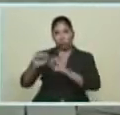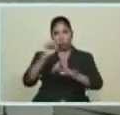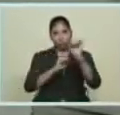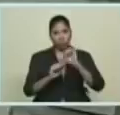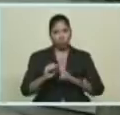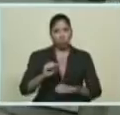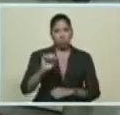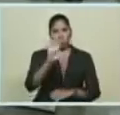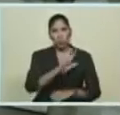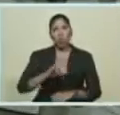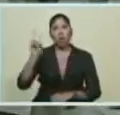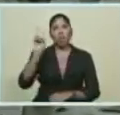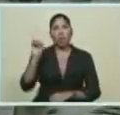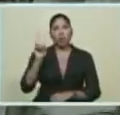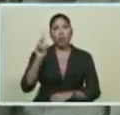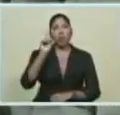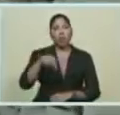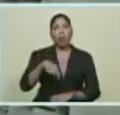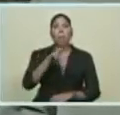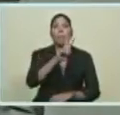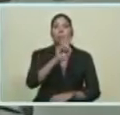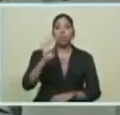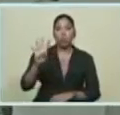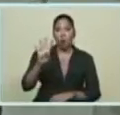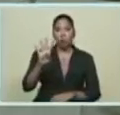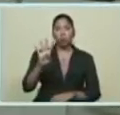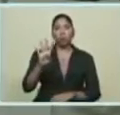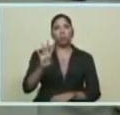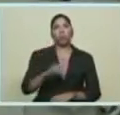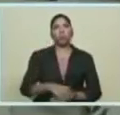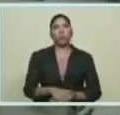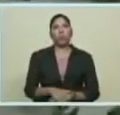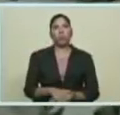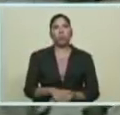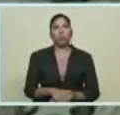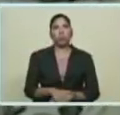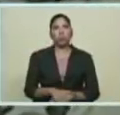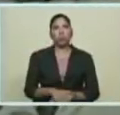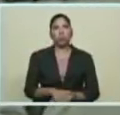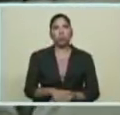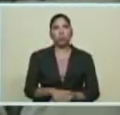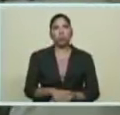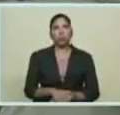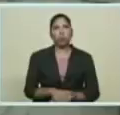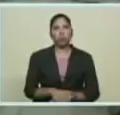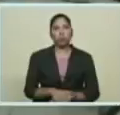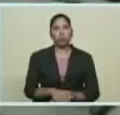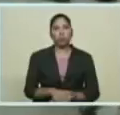24 zonas de defensa integral, las SODI,